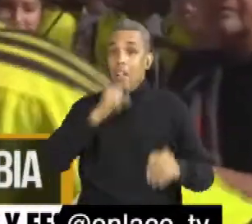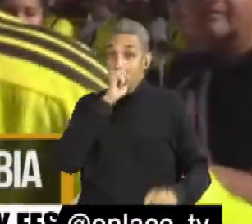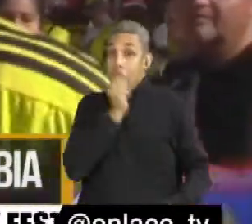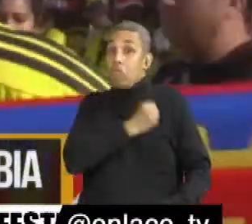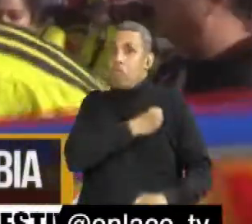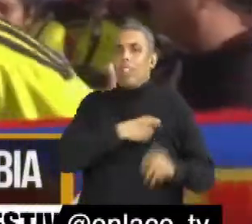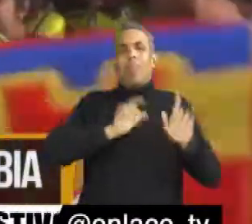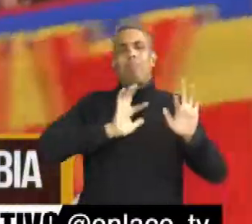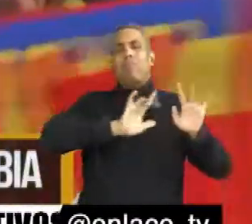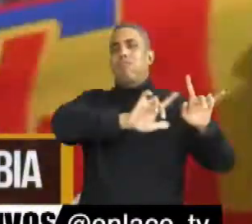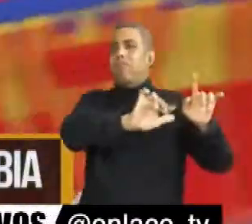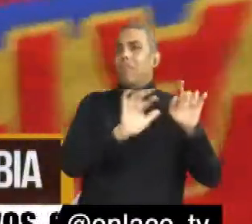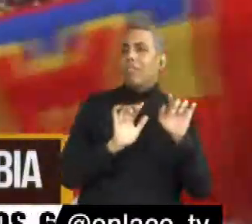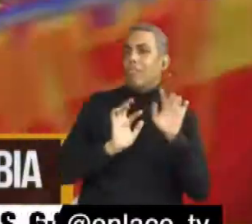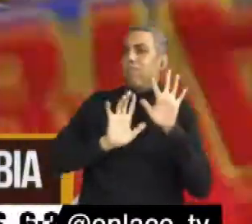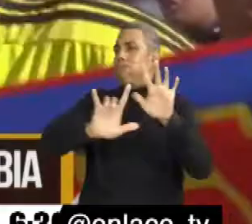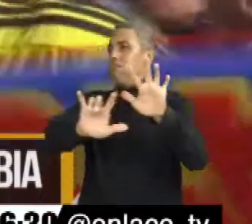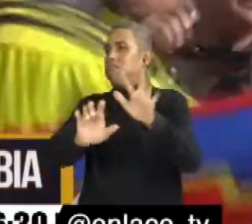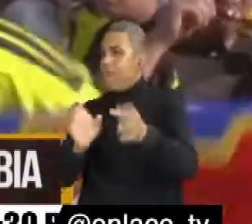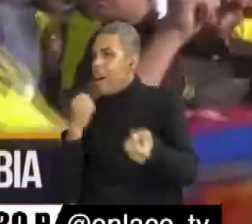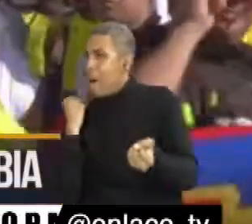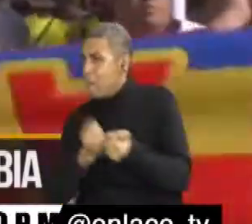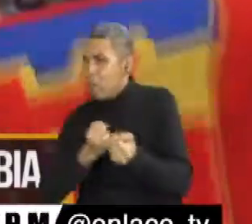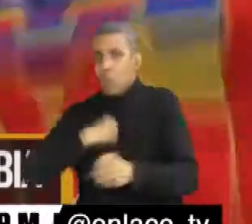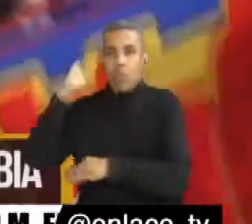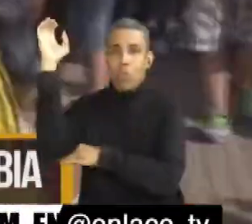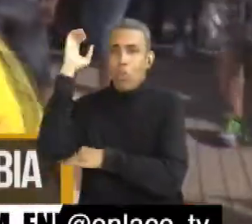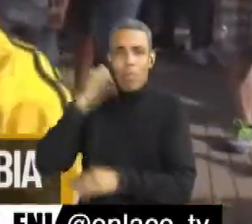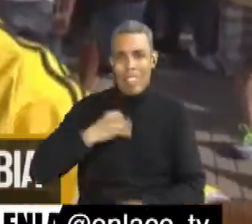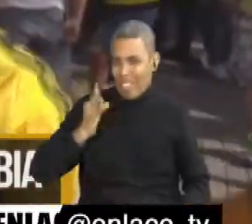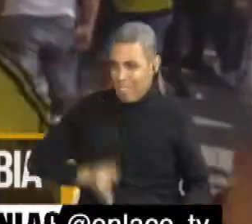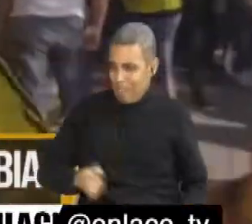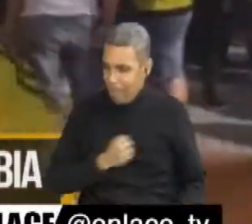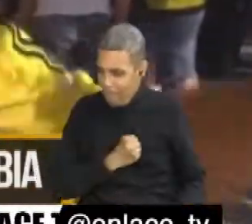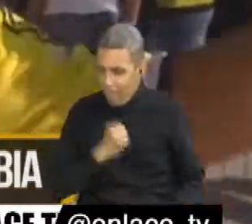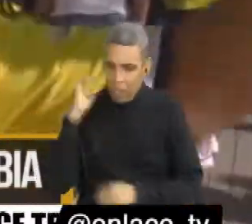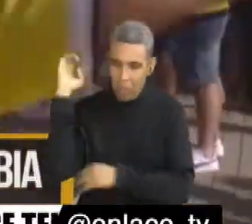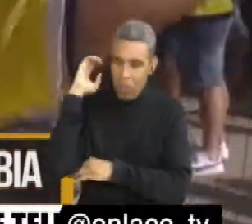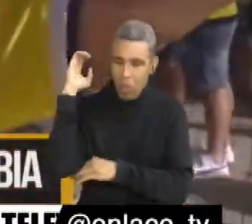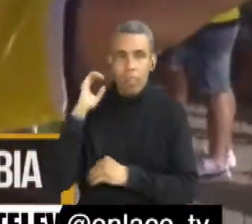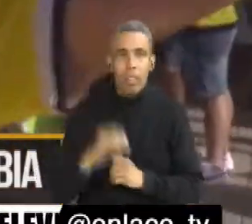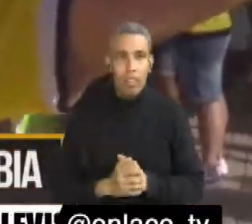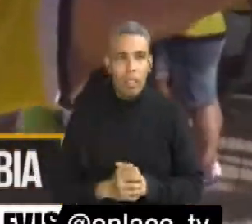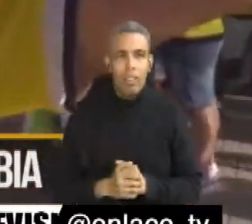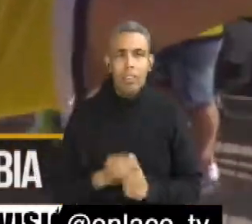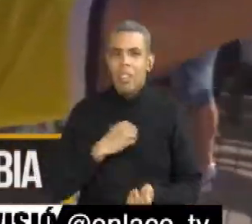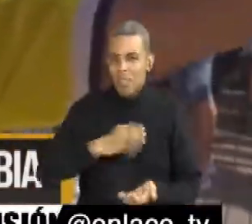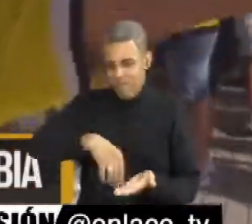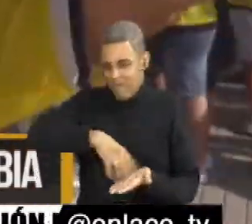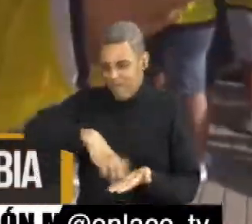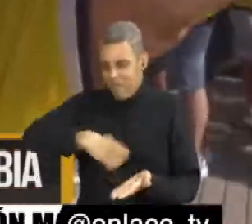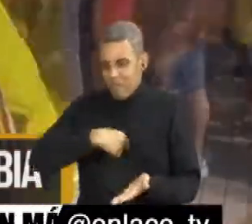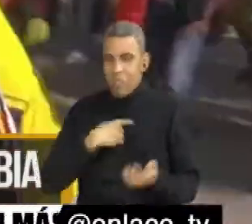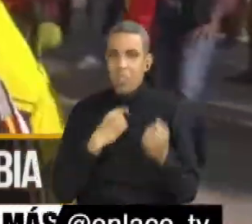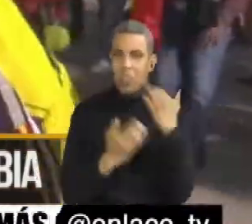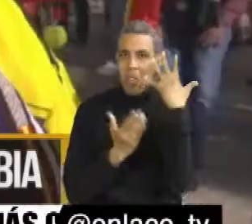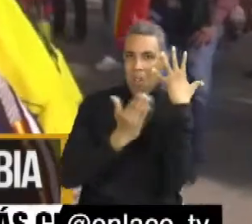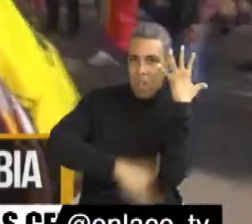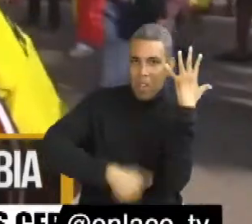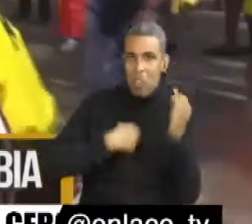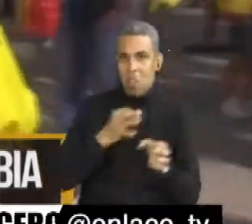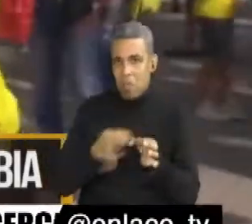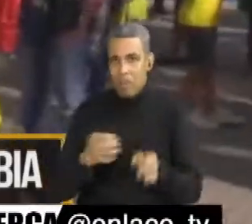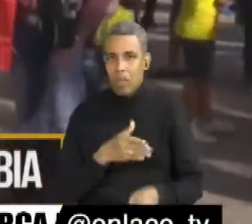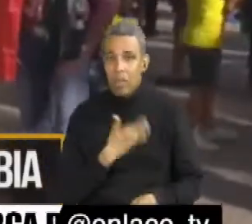partes, por todas partes del mundo, con la selección Colombia siempre presente en el corazón. ¡Santanderiano! ¡De mucho honor de alegría, Santander! ¡Yo soy